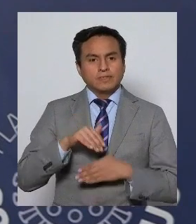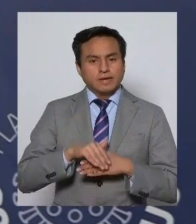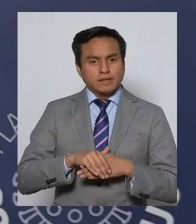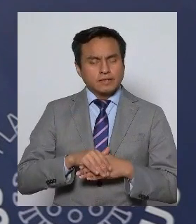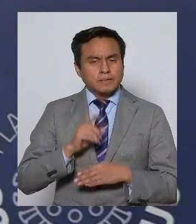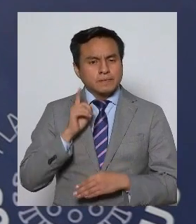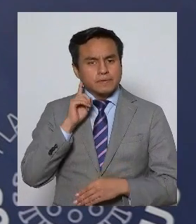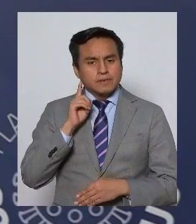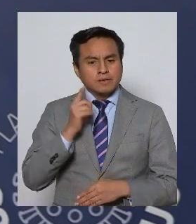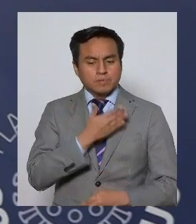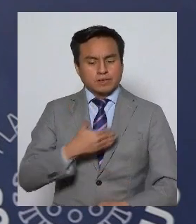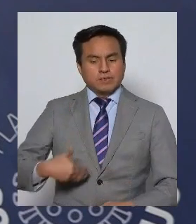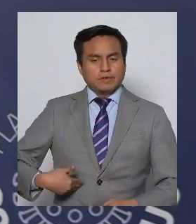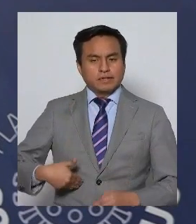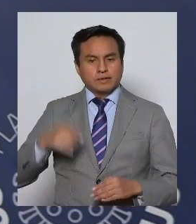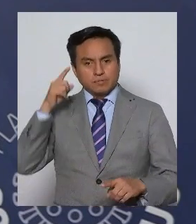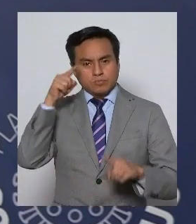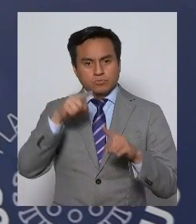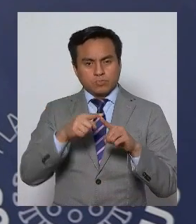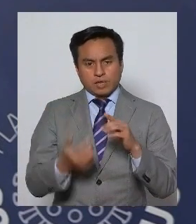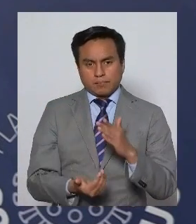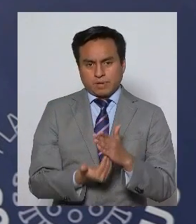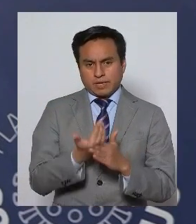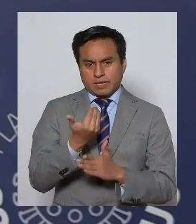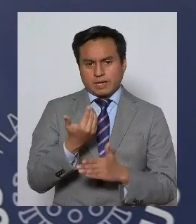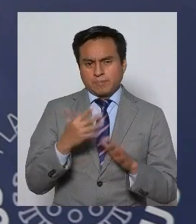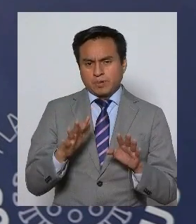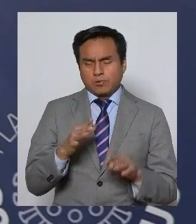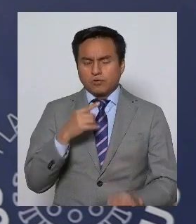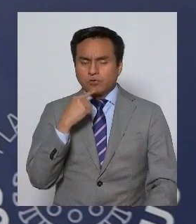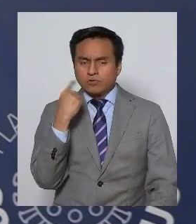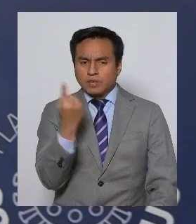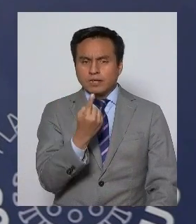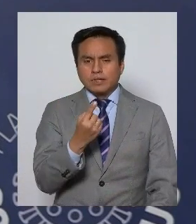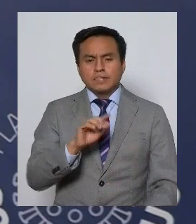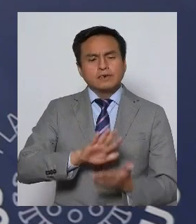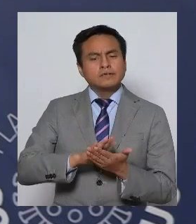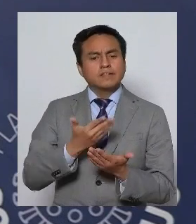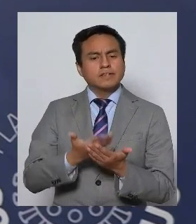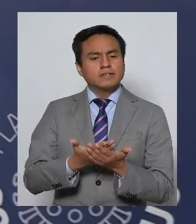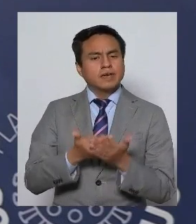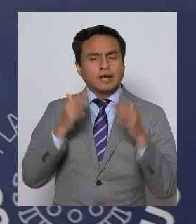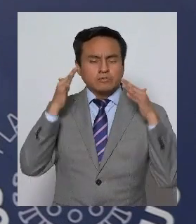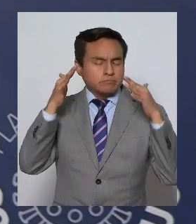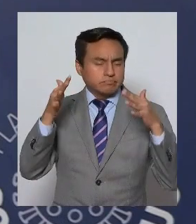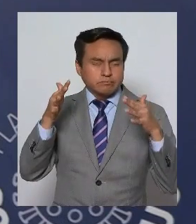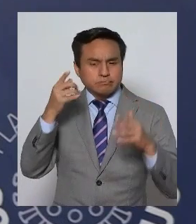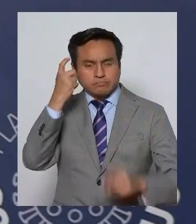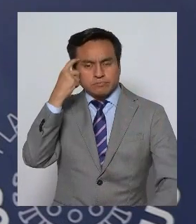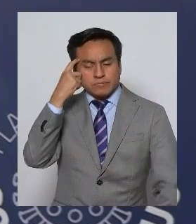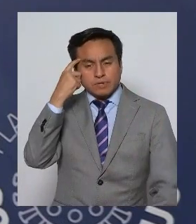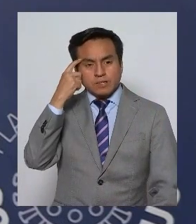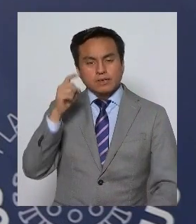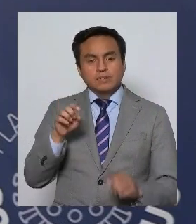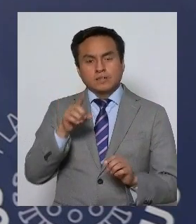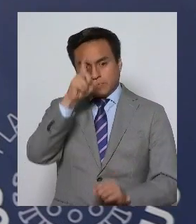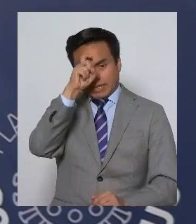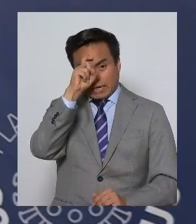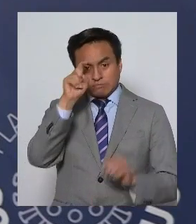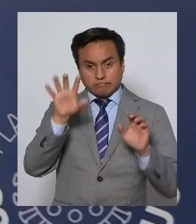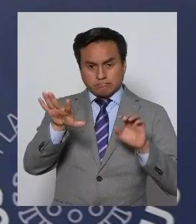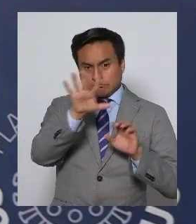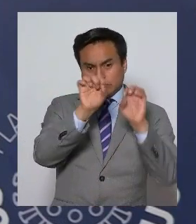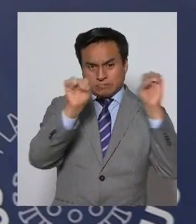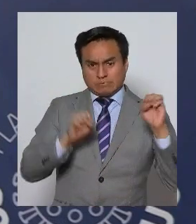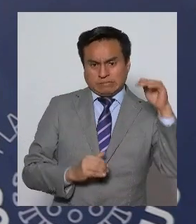El presidente ya abordó este punto en la mañana, pero le quiero consultar desde el punto de vista sanitario. Considerando que nuestro sistema de salud está muy